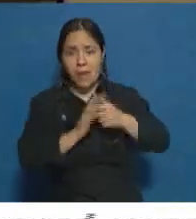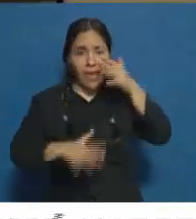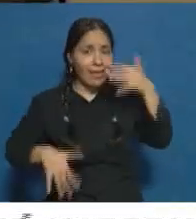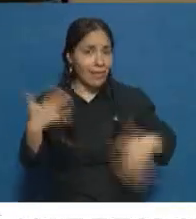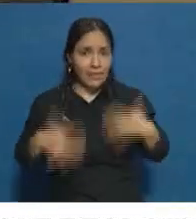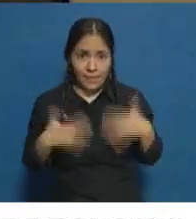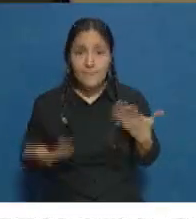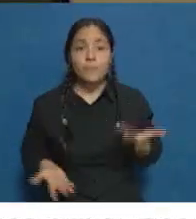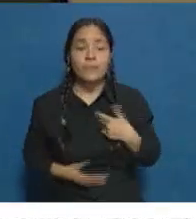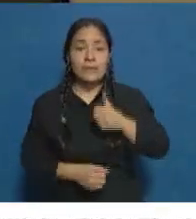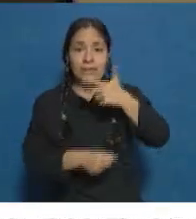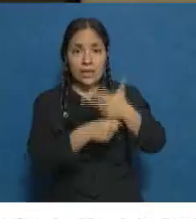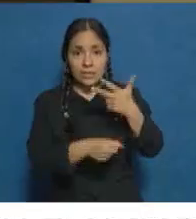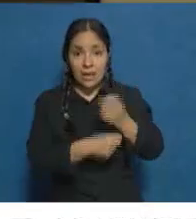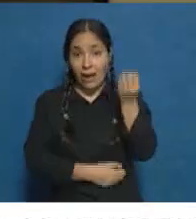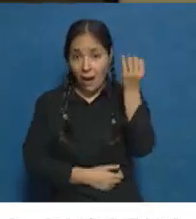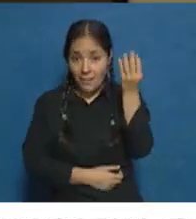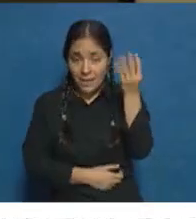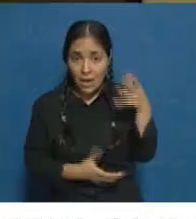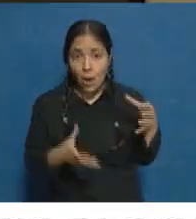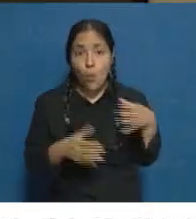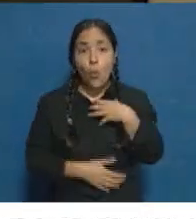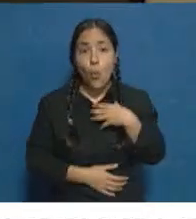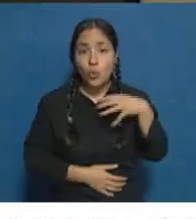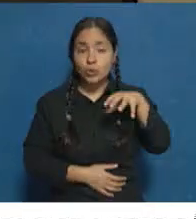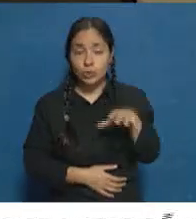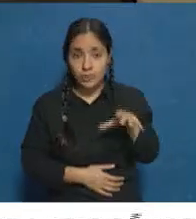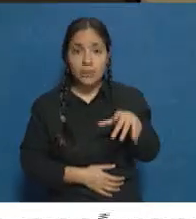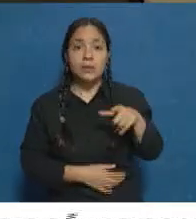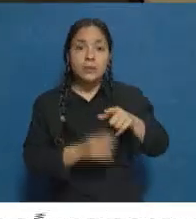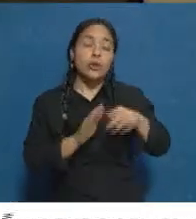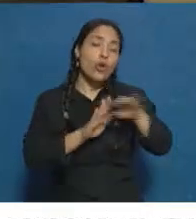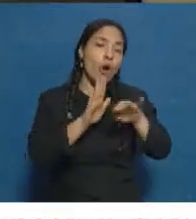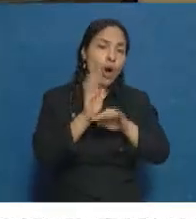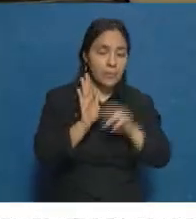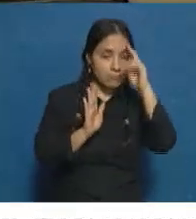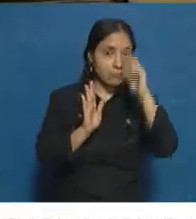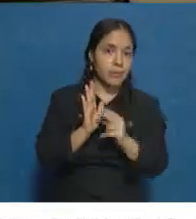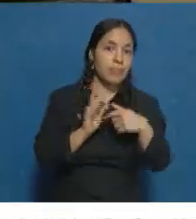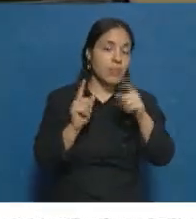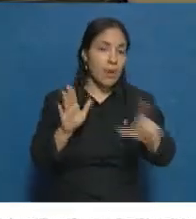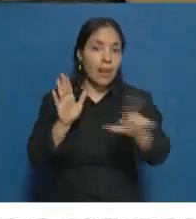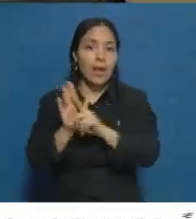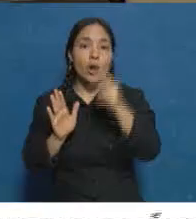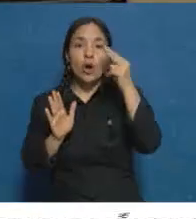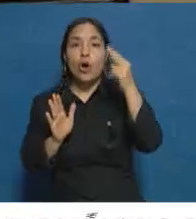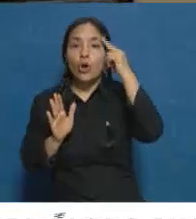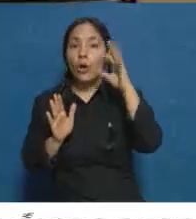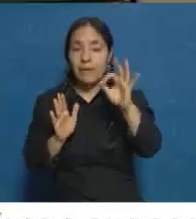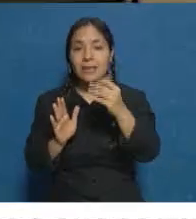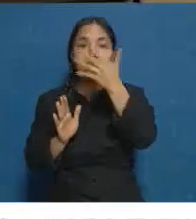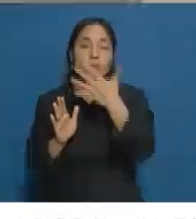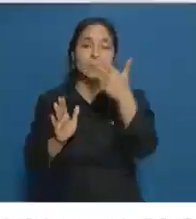emergente, en el tercer grado del turno mañana, y se ha dado cumplimiento a la normativa vigente según la ley 9054 y el